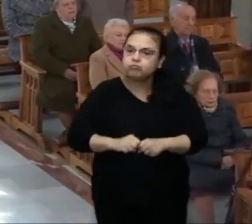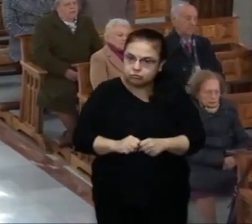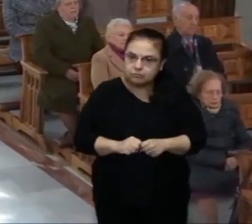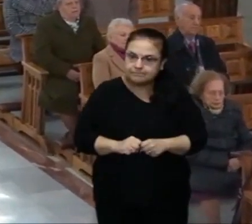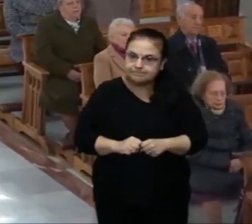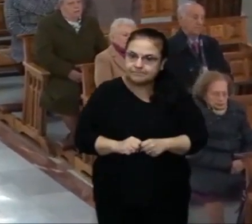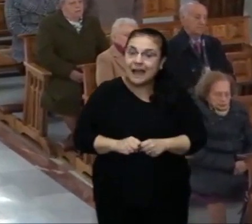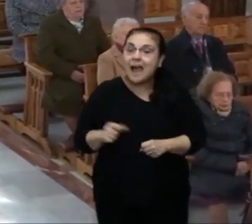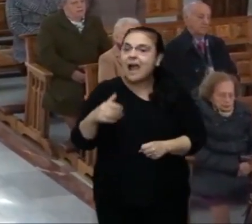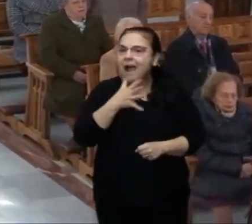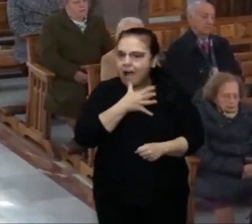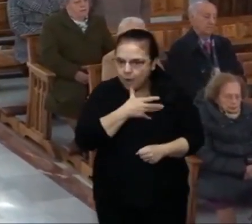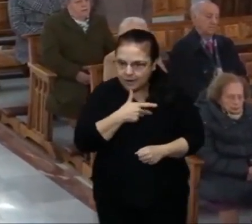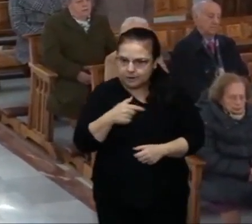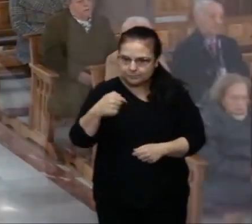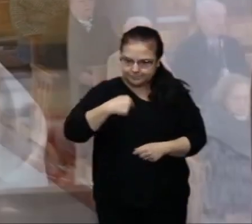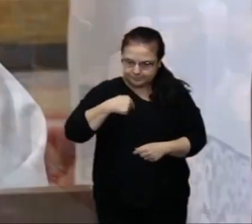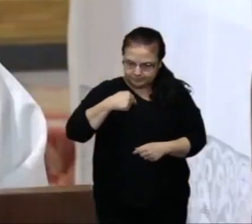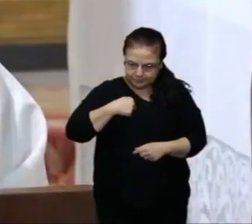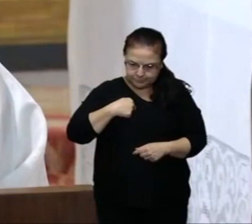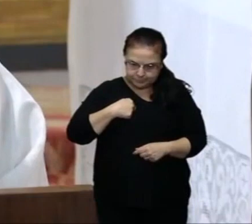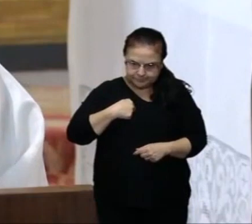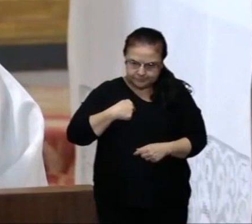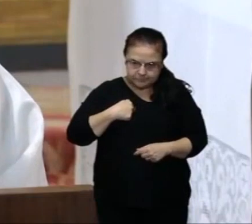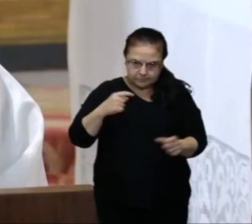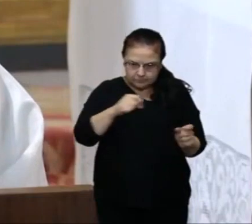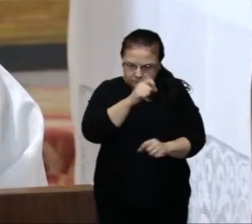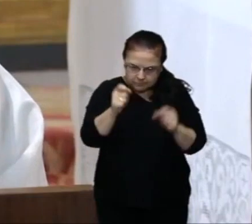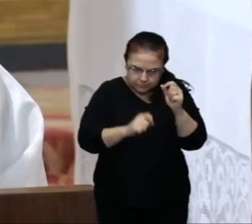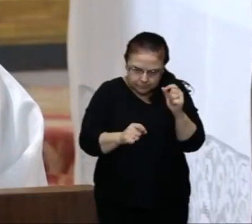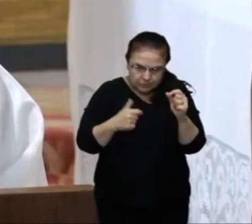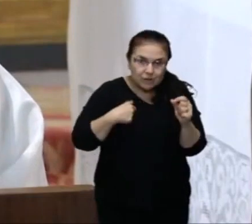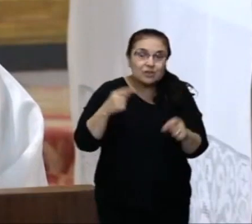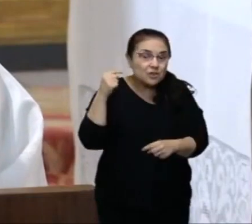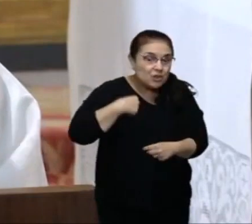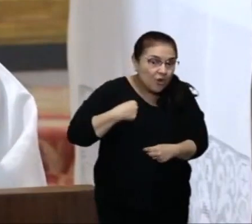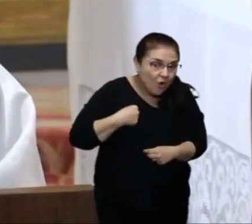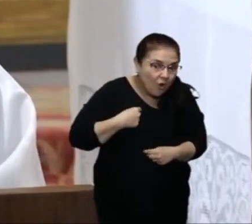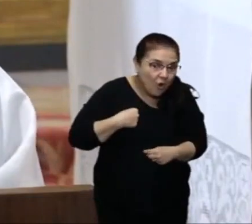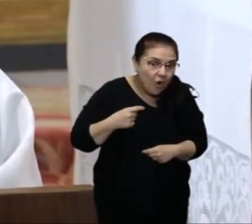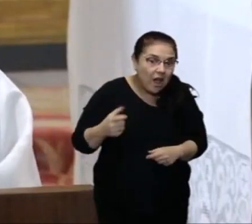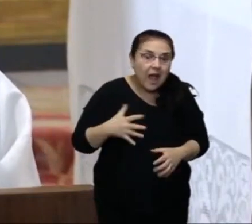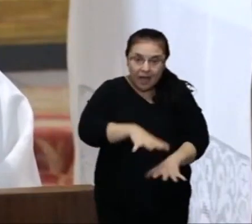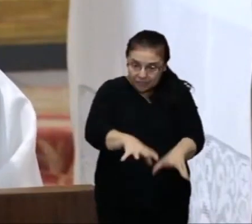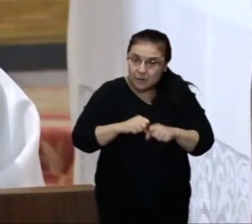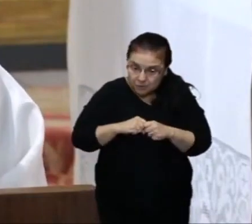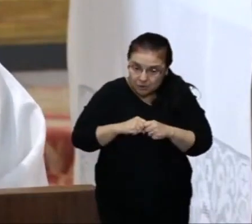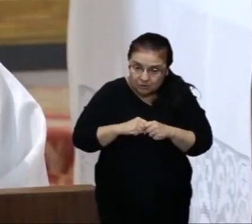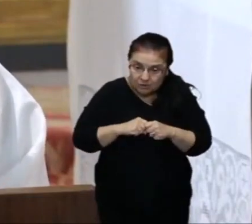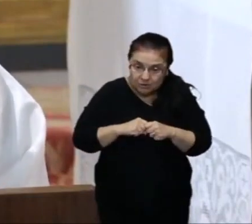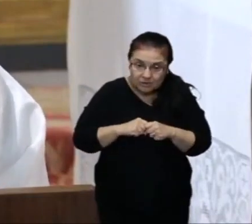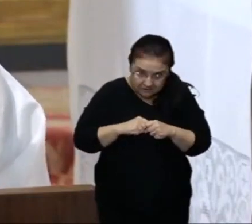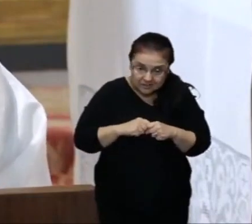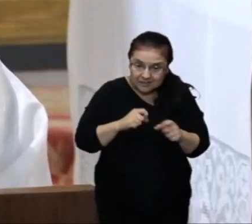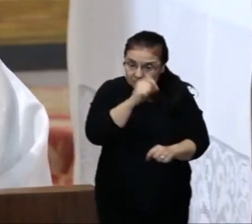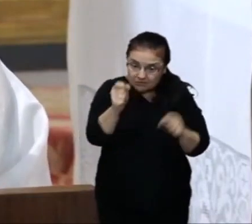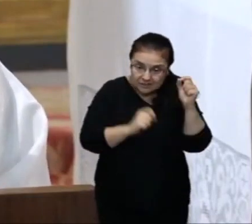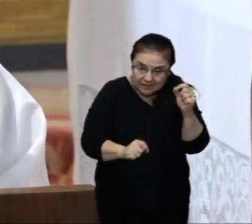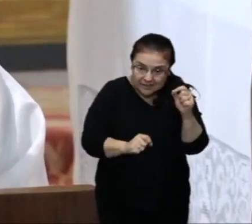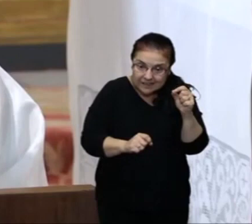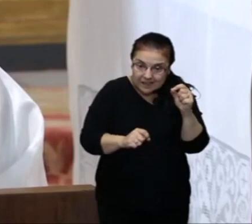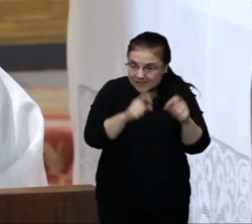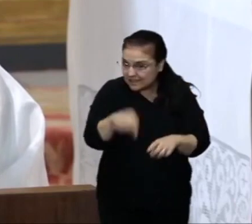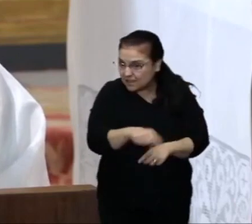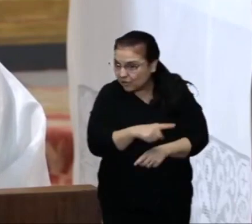mi misión? ¿El plan de Dios para mí? Que siempre será subir por el monte